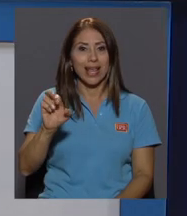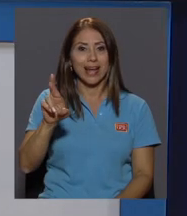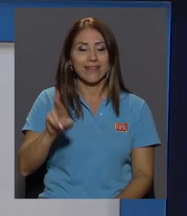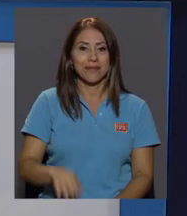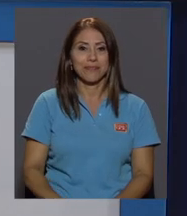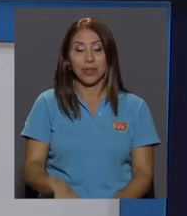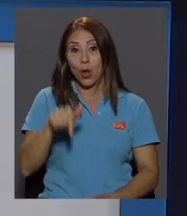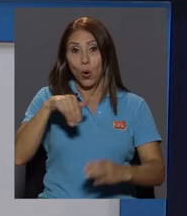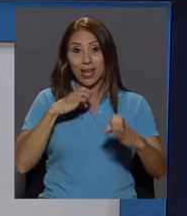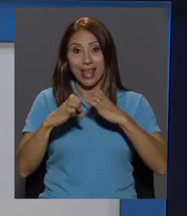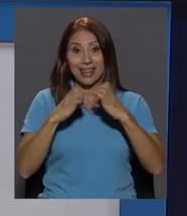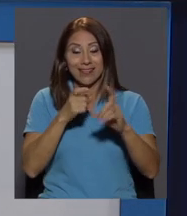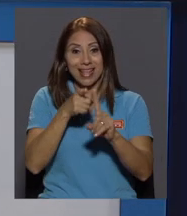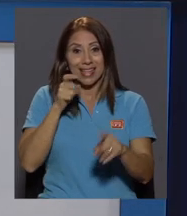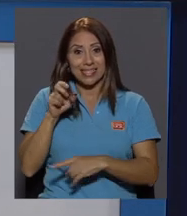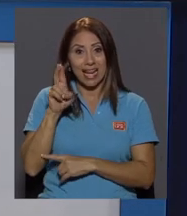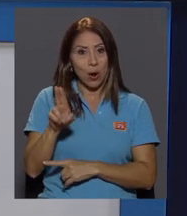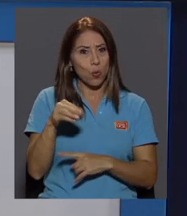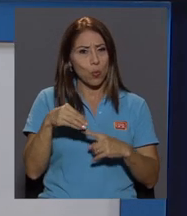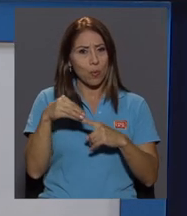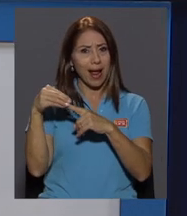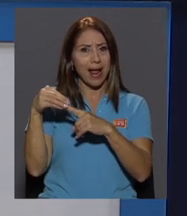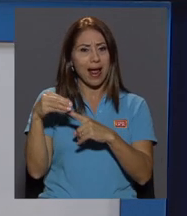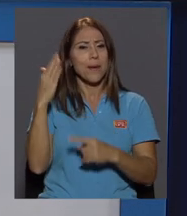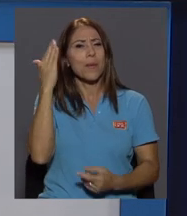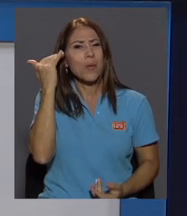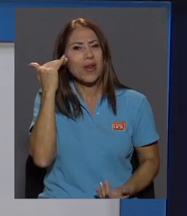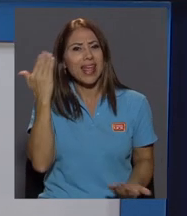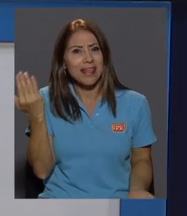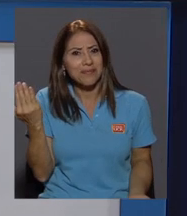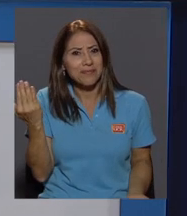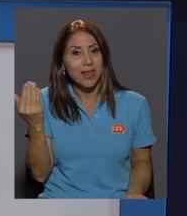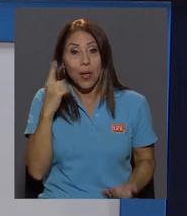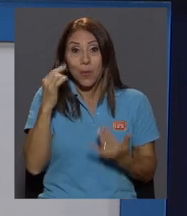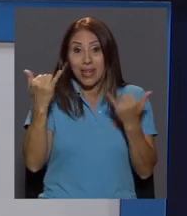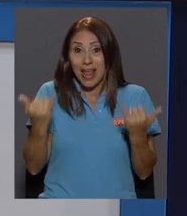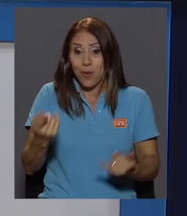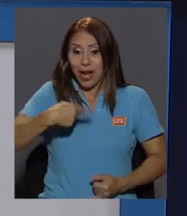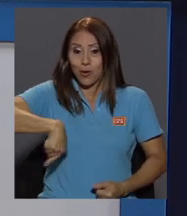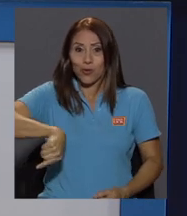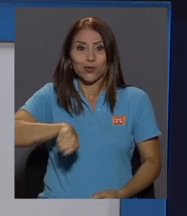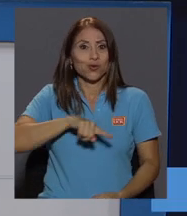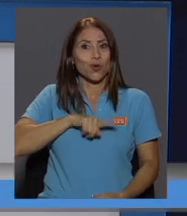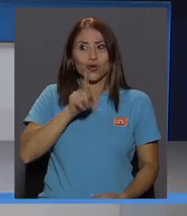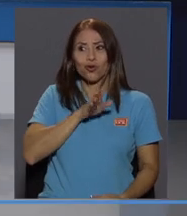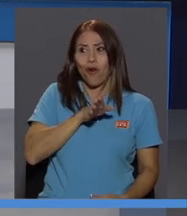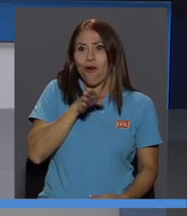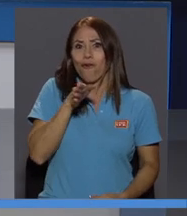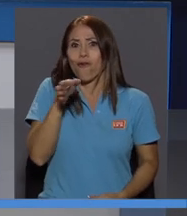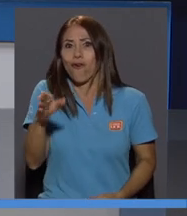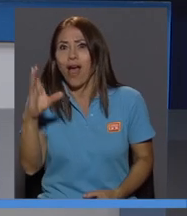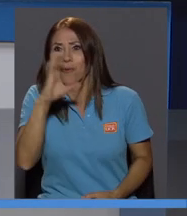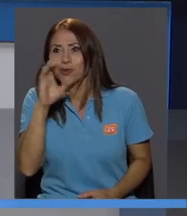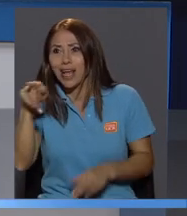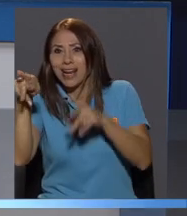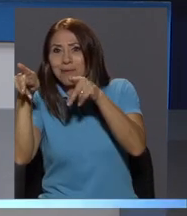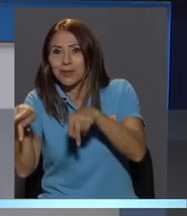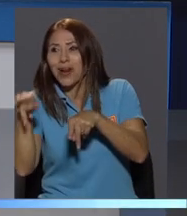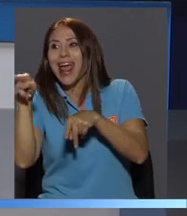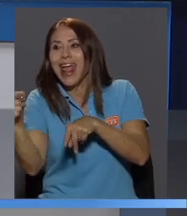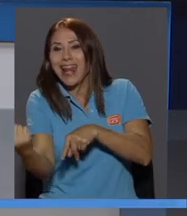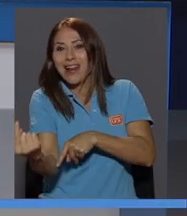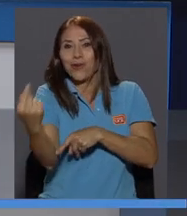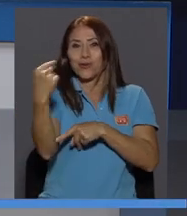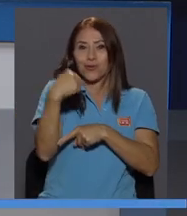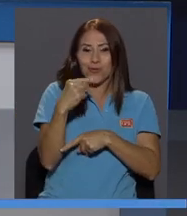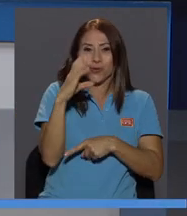hoy la entrevista desde la bus bastante particular porque porque esta vez nosotros no buscamos el entrevistado solo que él nos buscó